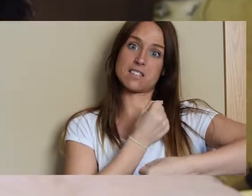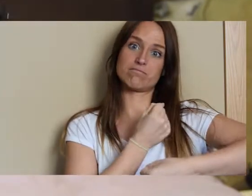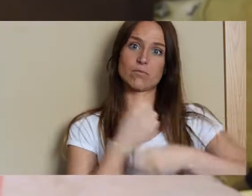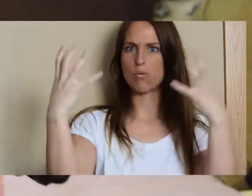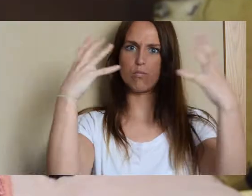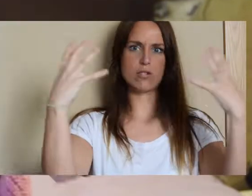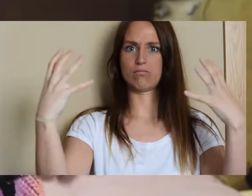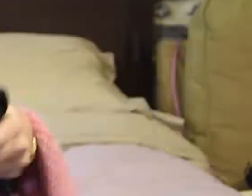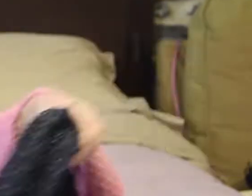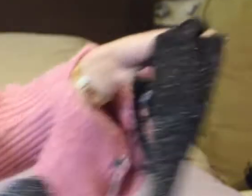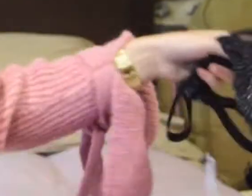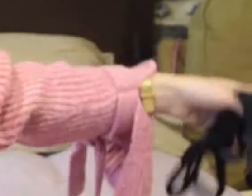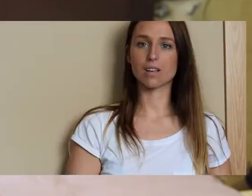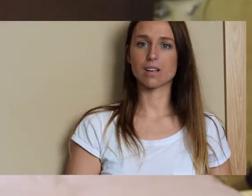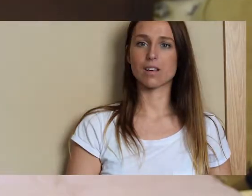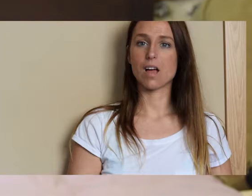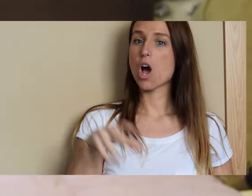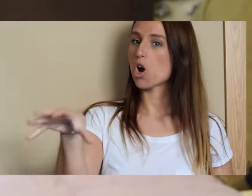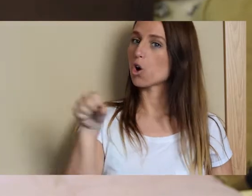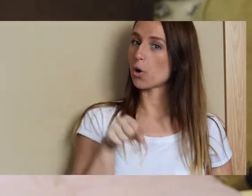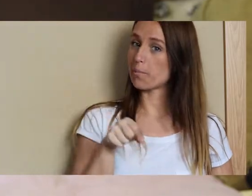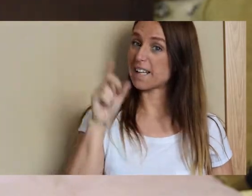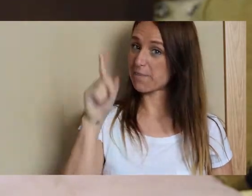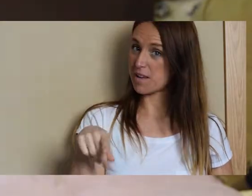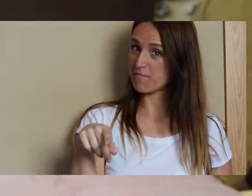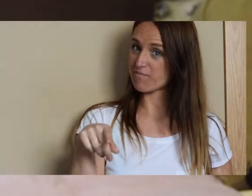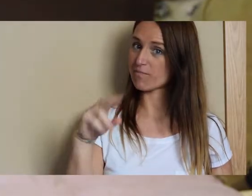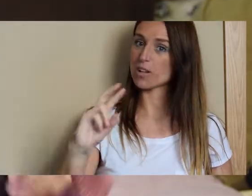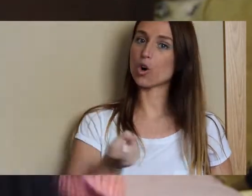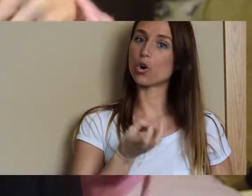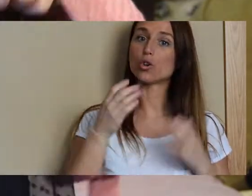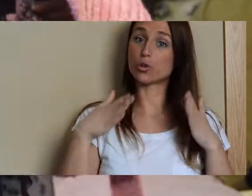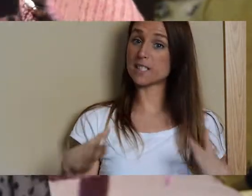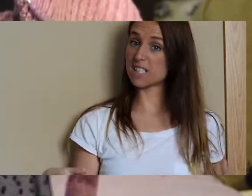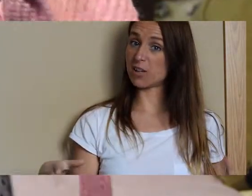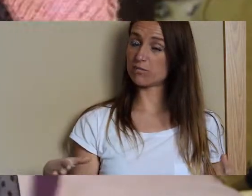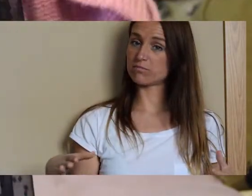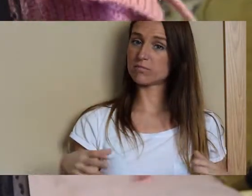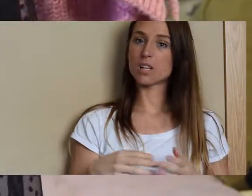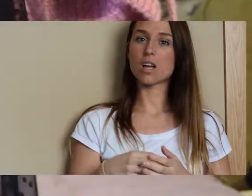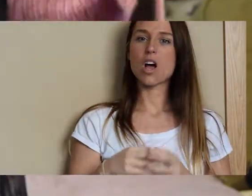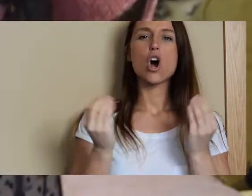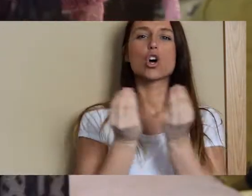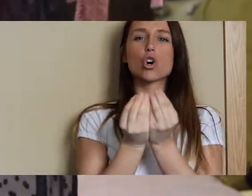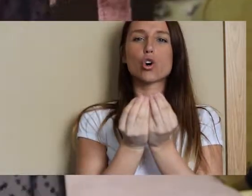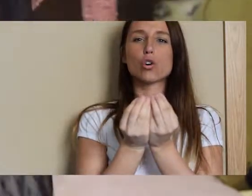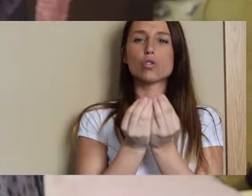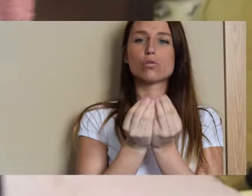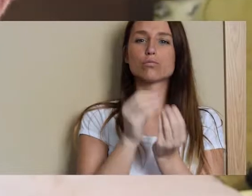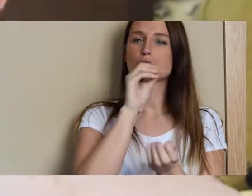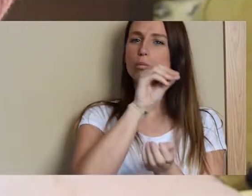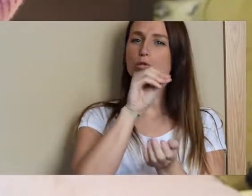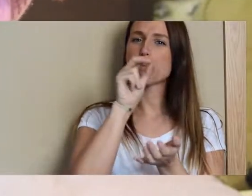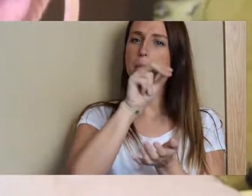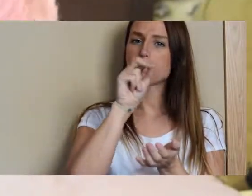Y nada, que genial. 4 euritos. En la misma línea que el vestido anterior, también me he comprado este. También de tulle,